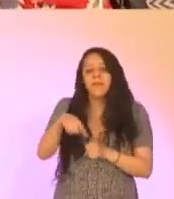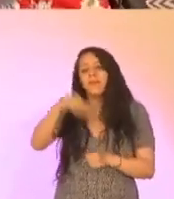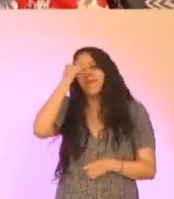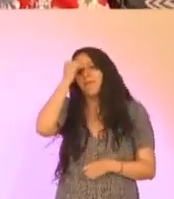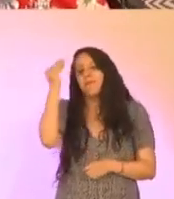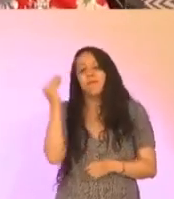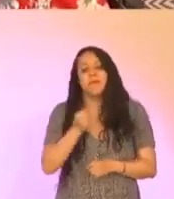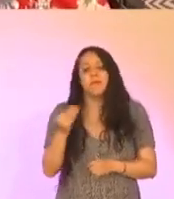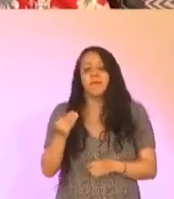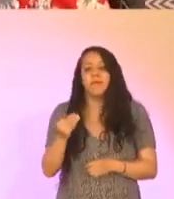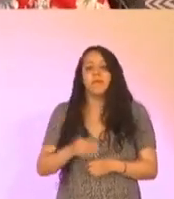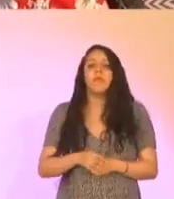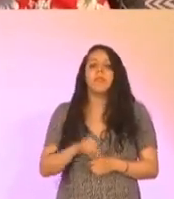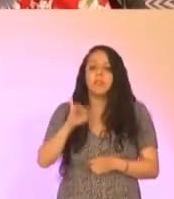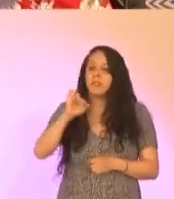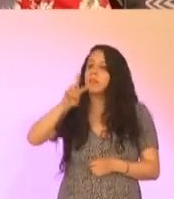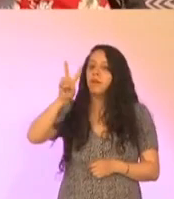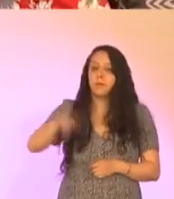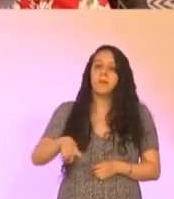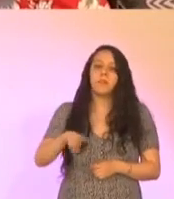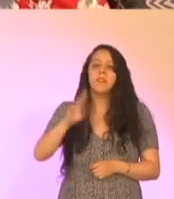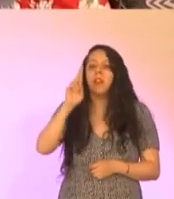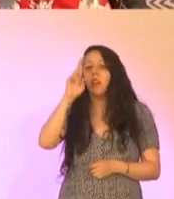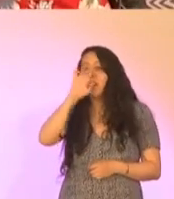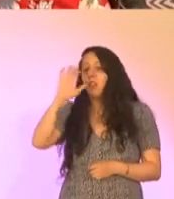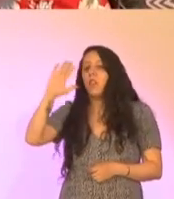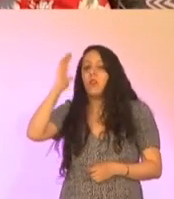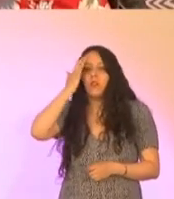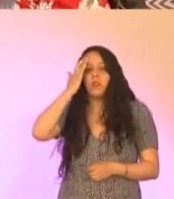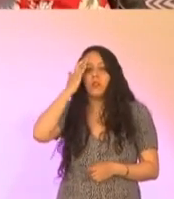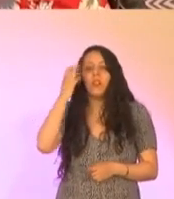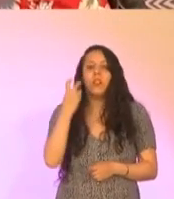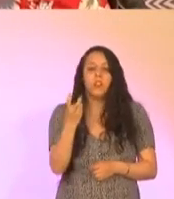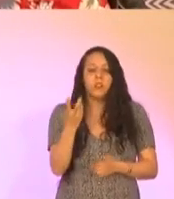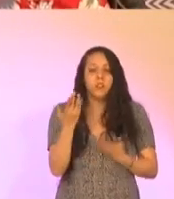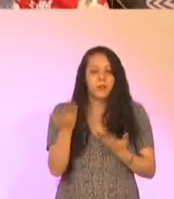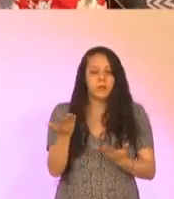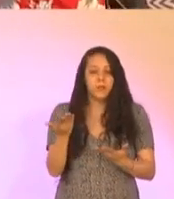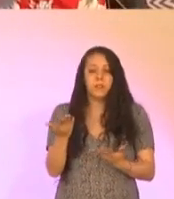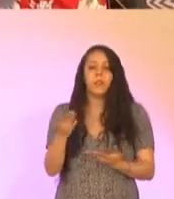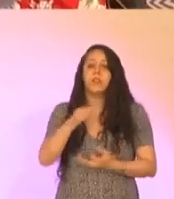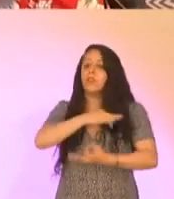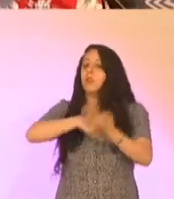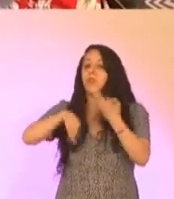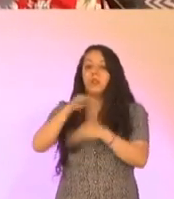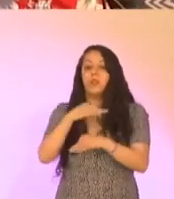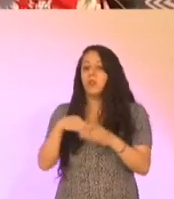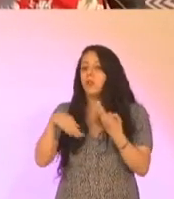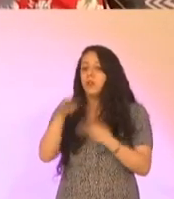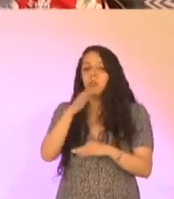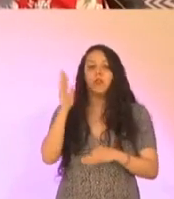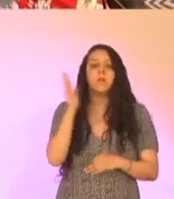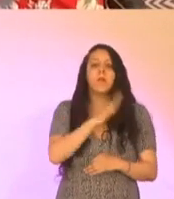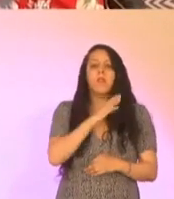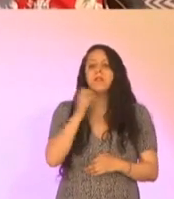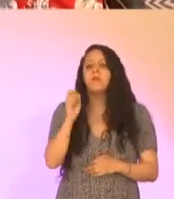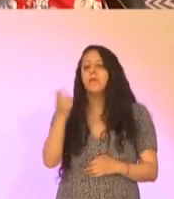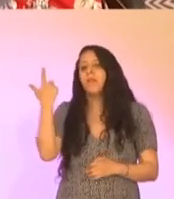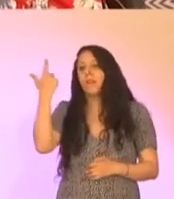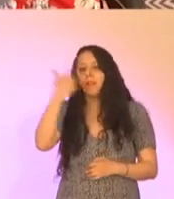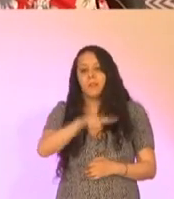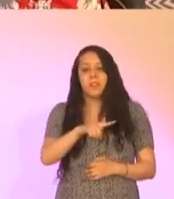yo hay que reconocer que que de alguna manera no del todo la termina la pandemia terminado pero ahora estamos en esta normalidad rara